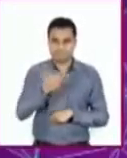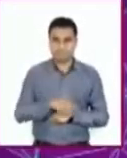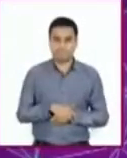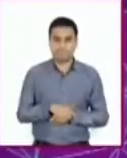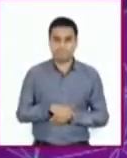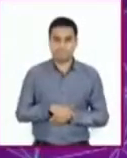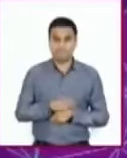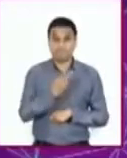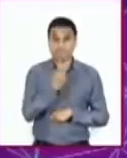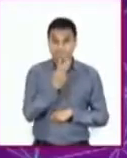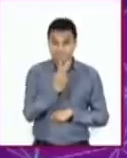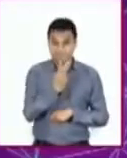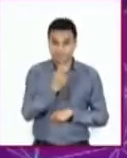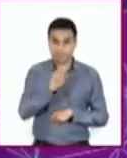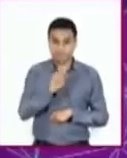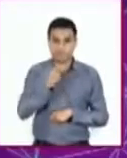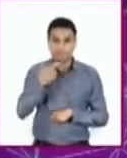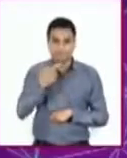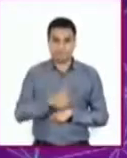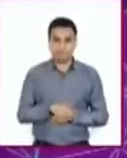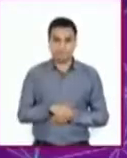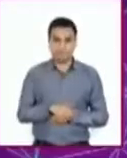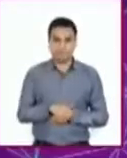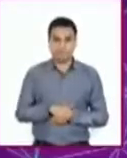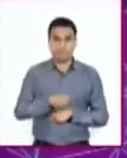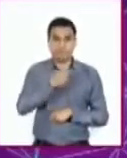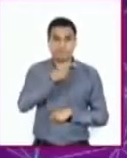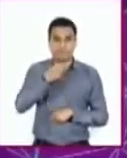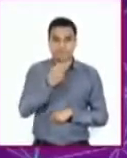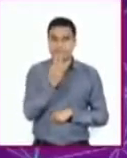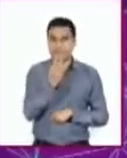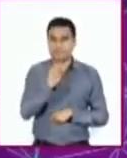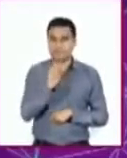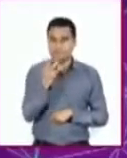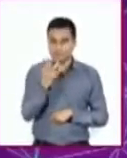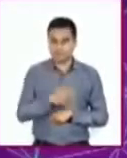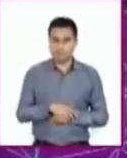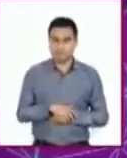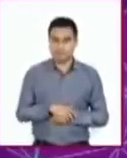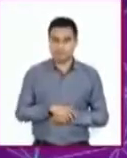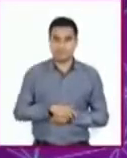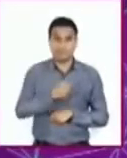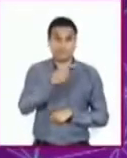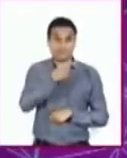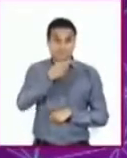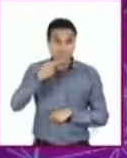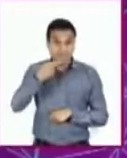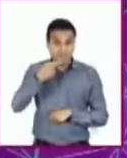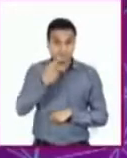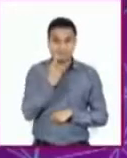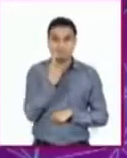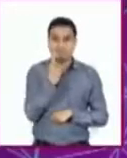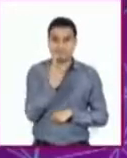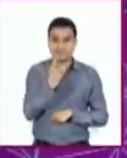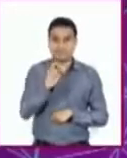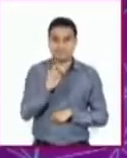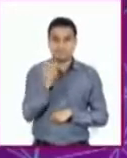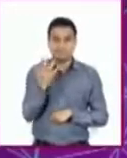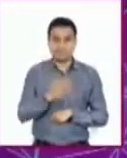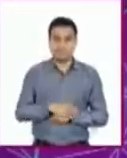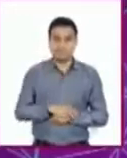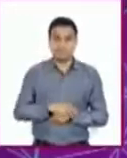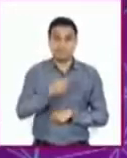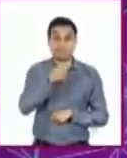décimos, 2 enteros 7 décimos, 2 enteros 4 décimos negativo, 1 entero 5